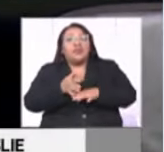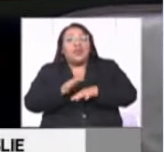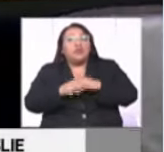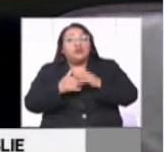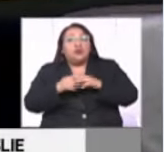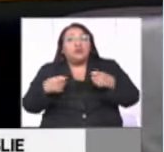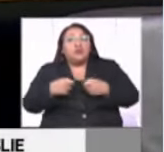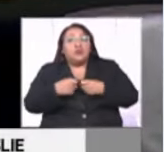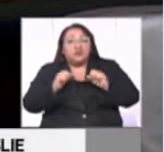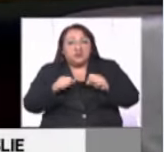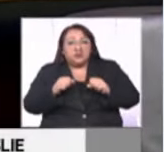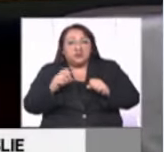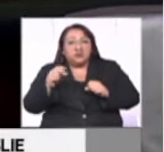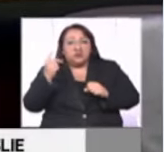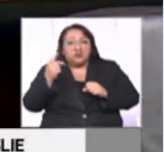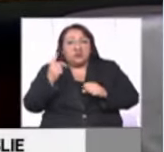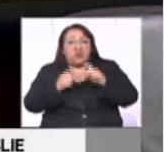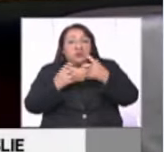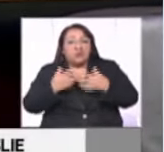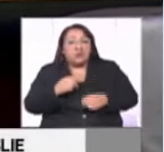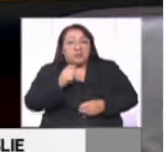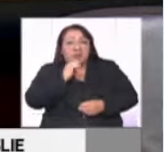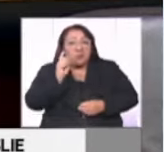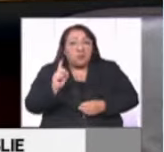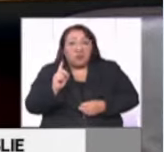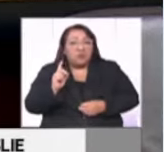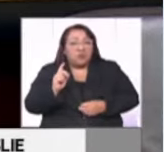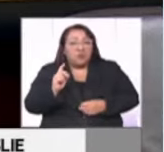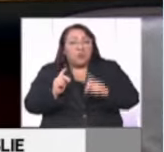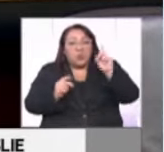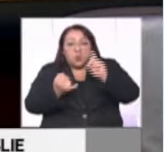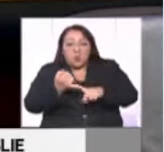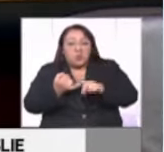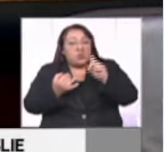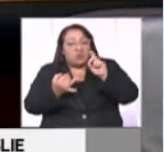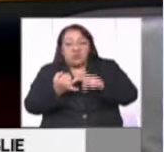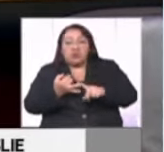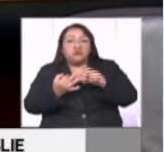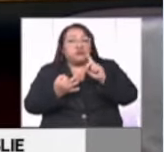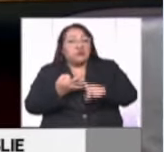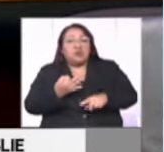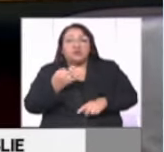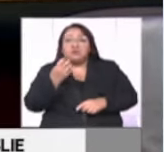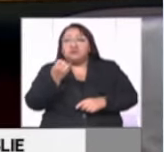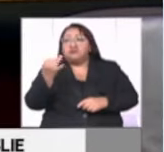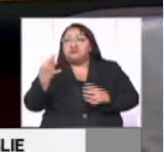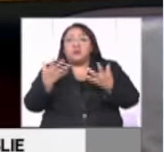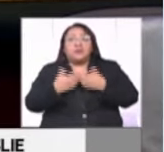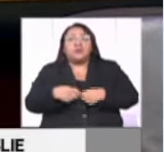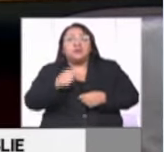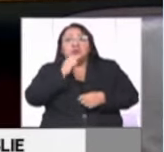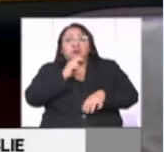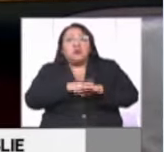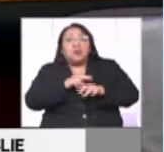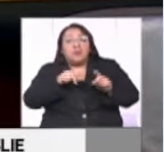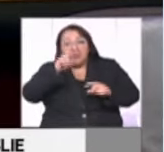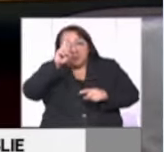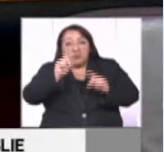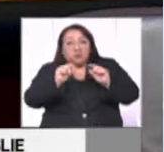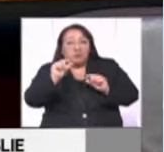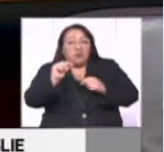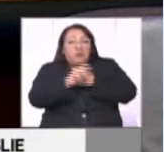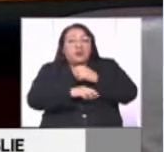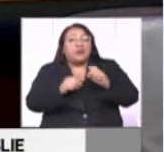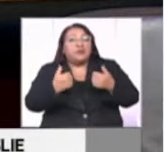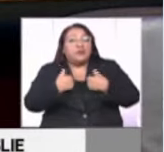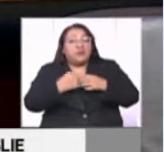digital, presidente. No solo en una empresa privada. En una, en dos, en tres, en muchísimas. El Perú es uno de los pocos países